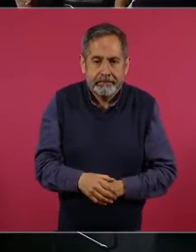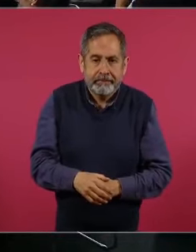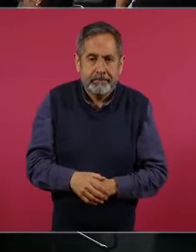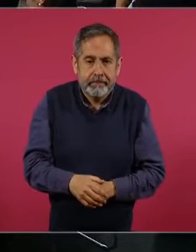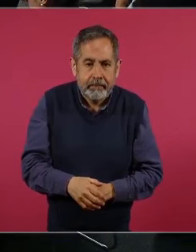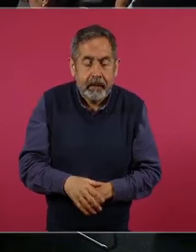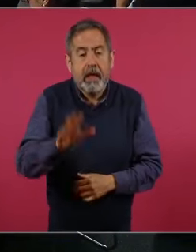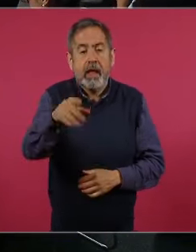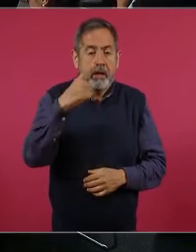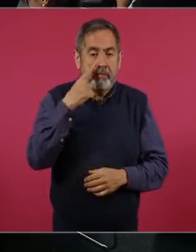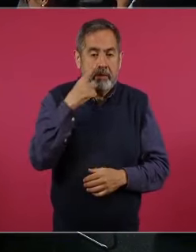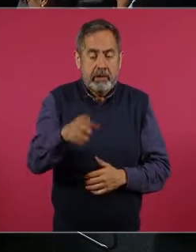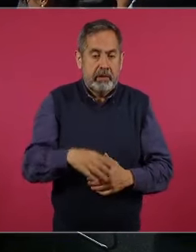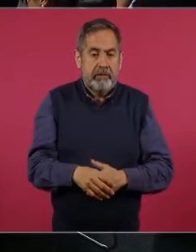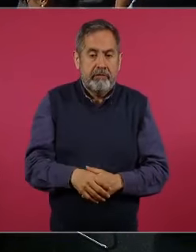Ah, miren,